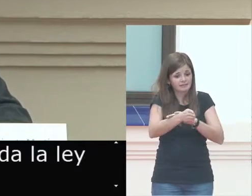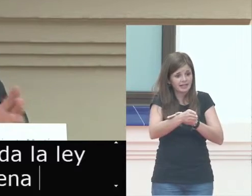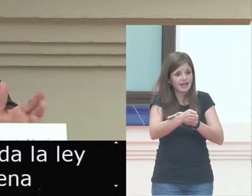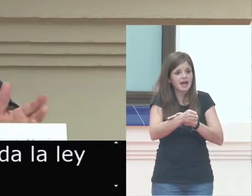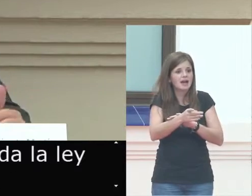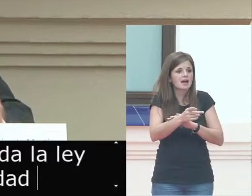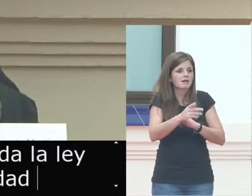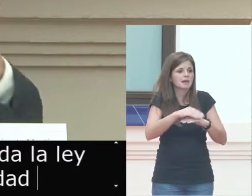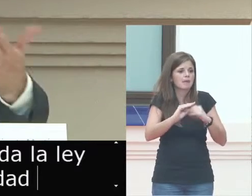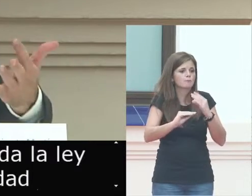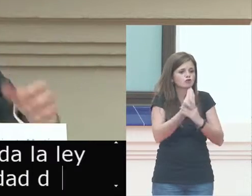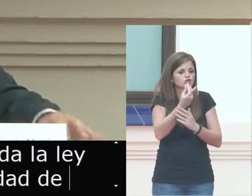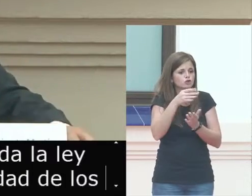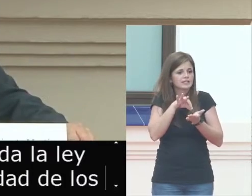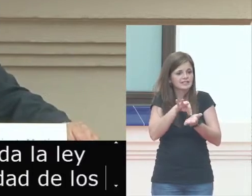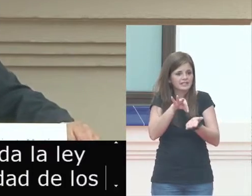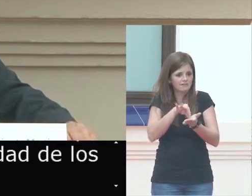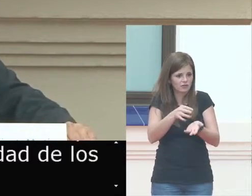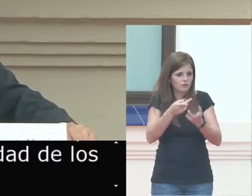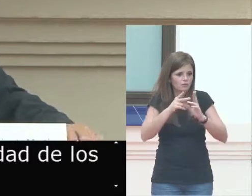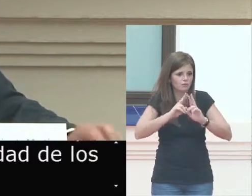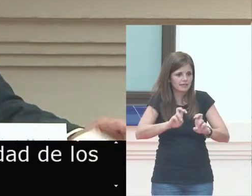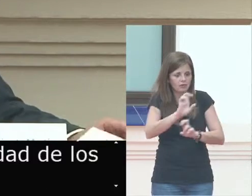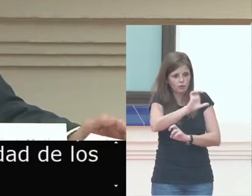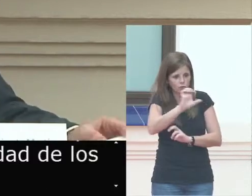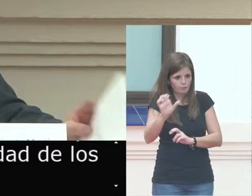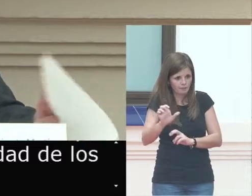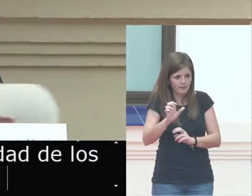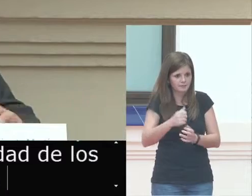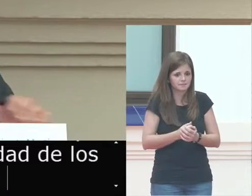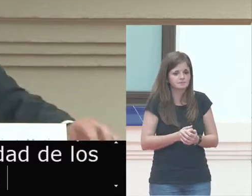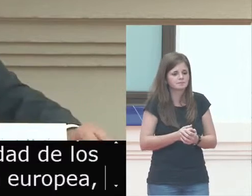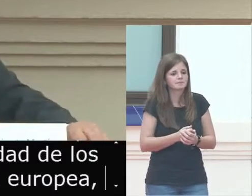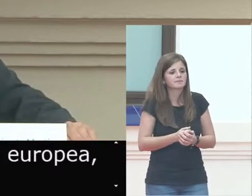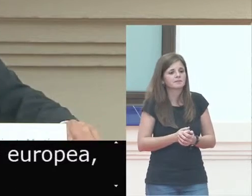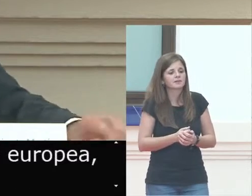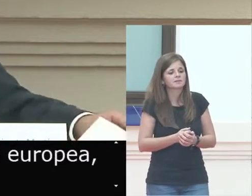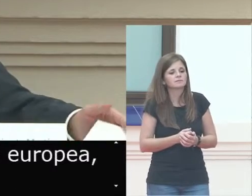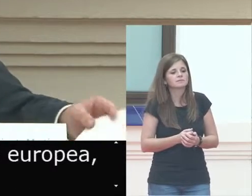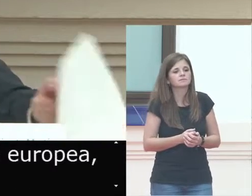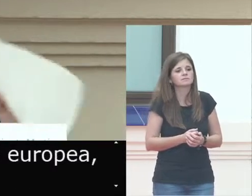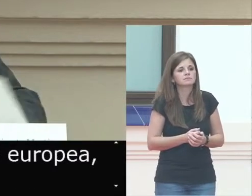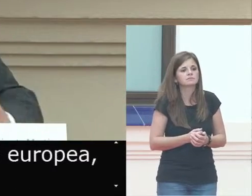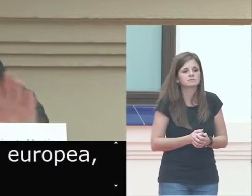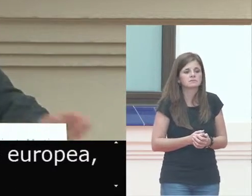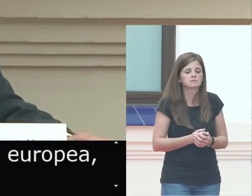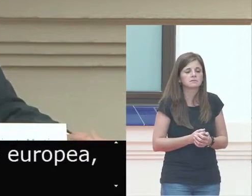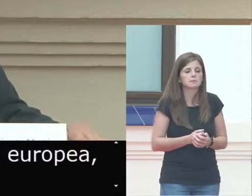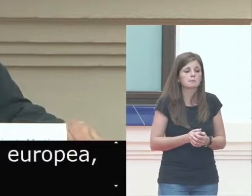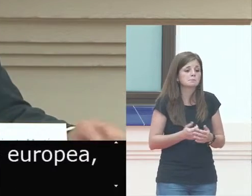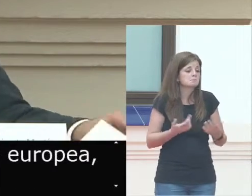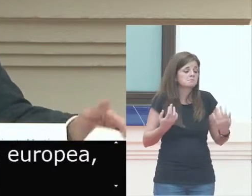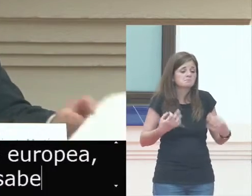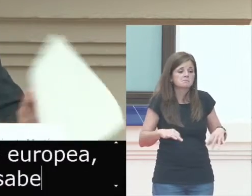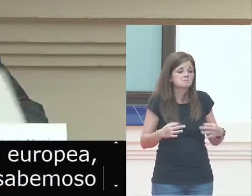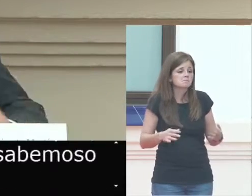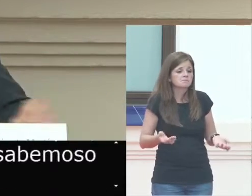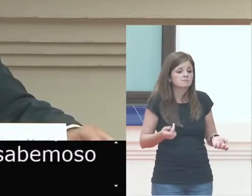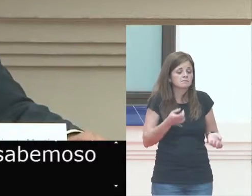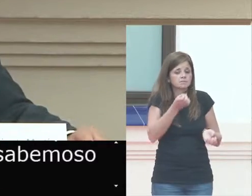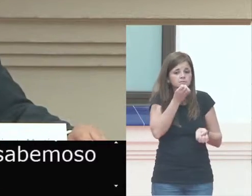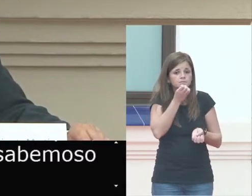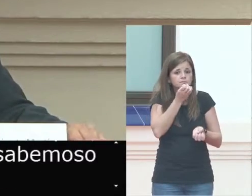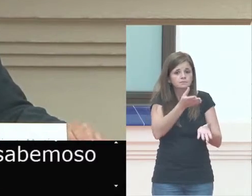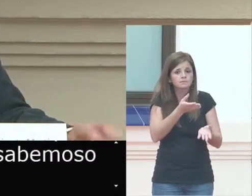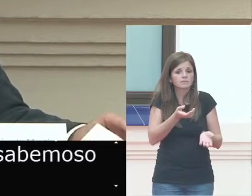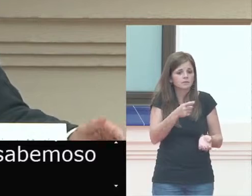de los productos y servicios en la legislación europea. Pero en concreto ya se está citando ahí y no sabemos si citará en algún sitio más. Simplemente